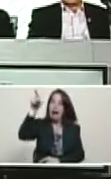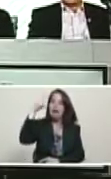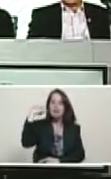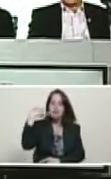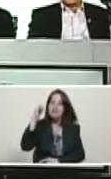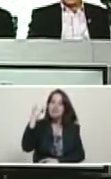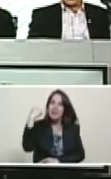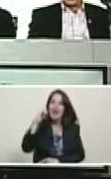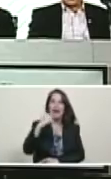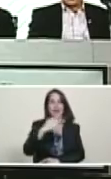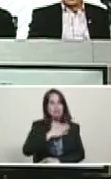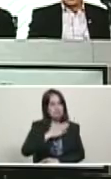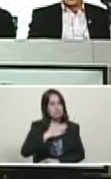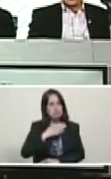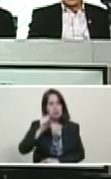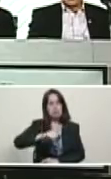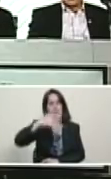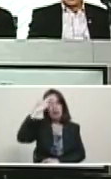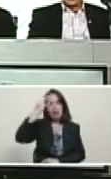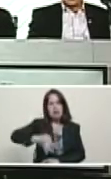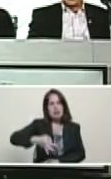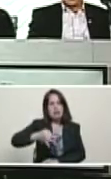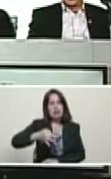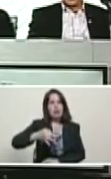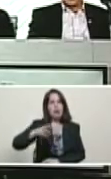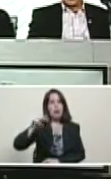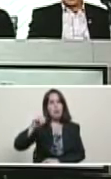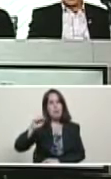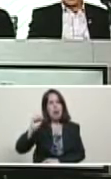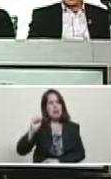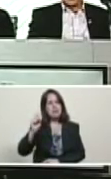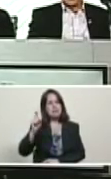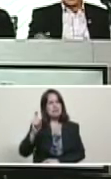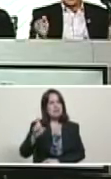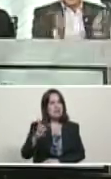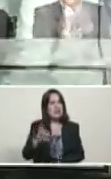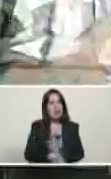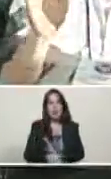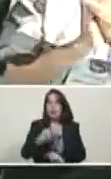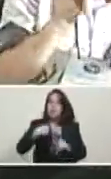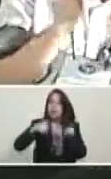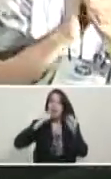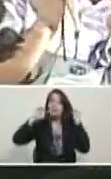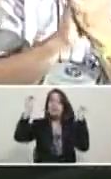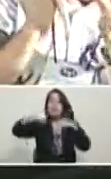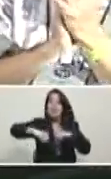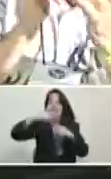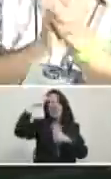yo soy marxista-leninista también y estoy seguro de que dios existe